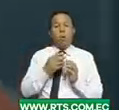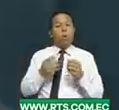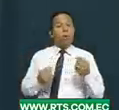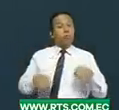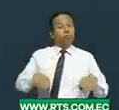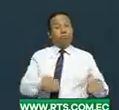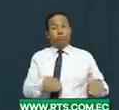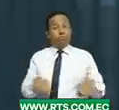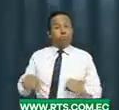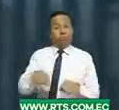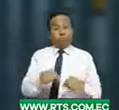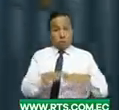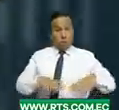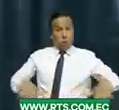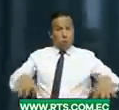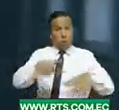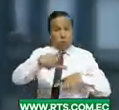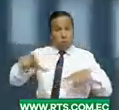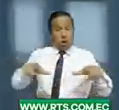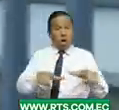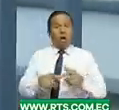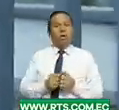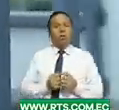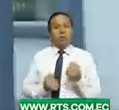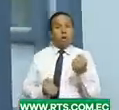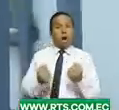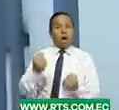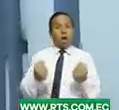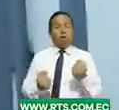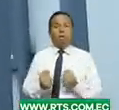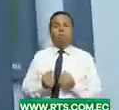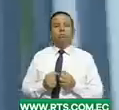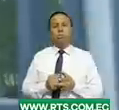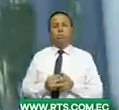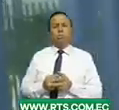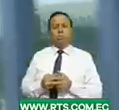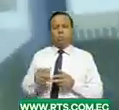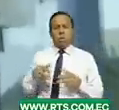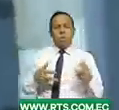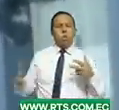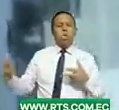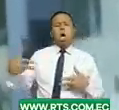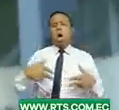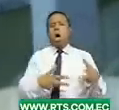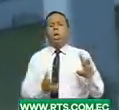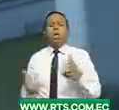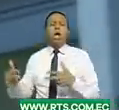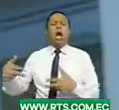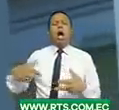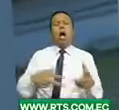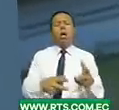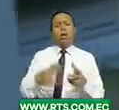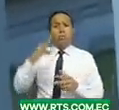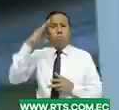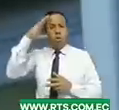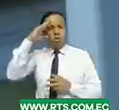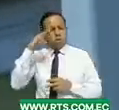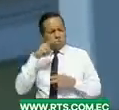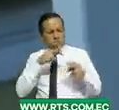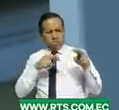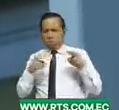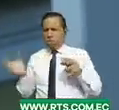que hace mover la unidad policial, y ellos hacia unas cuadras de aquí, pues al escuchar las deflagraciones, es lo que se